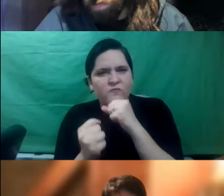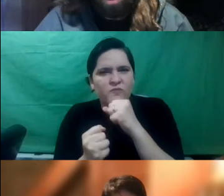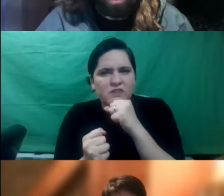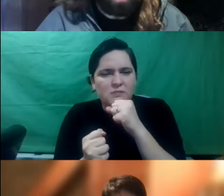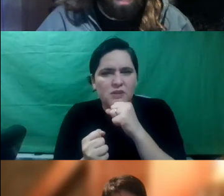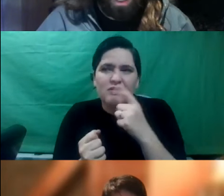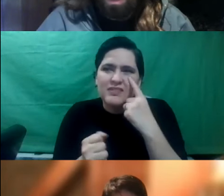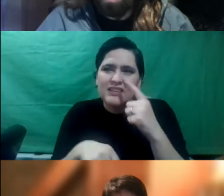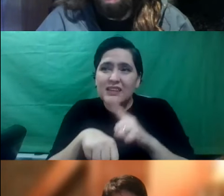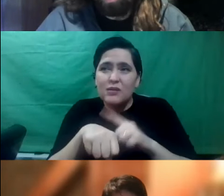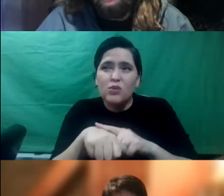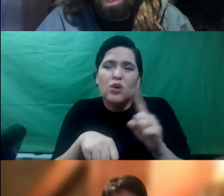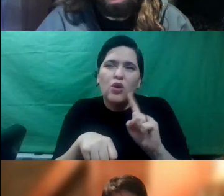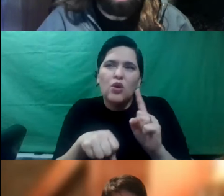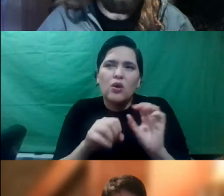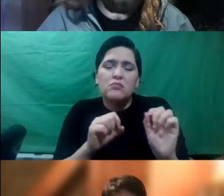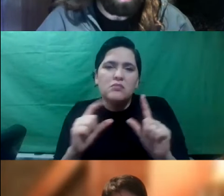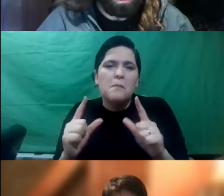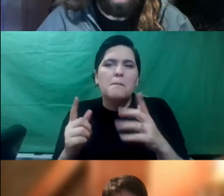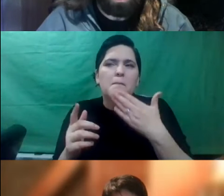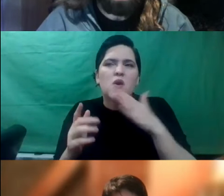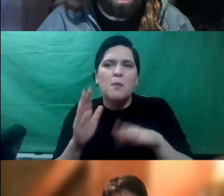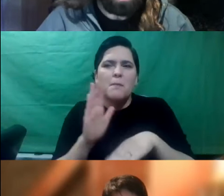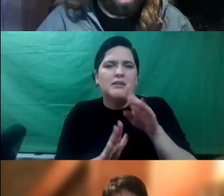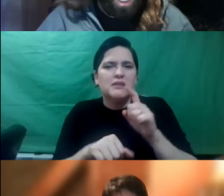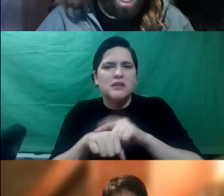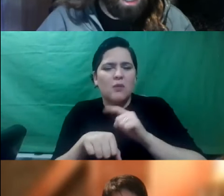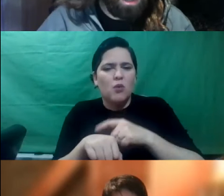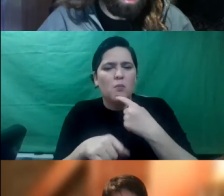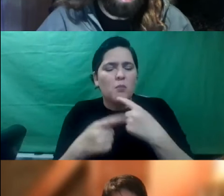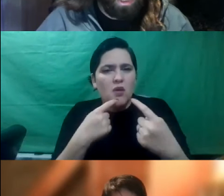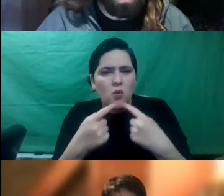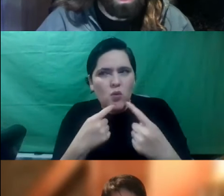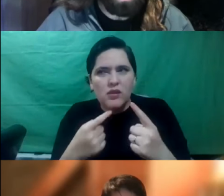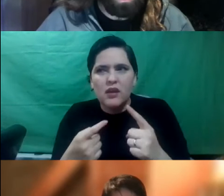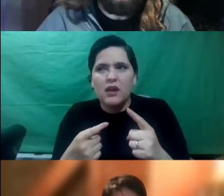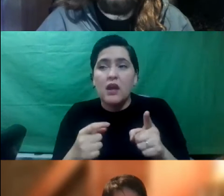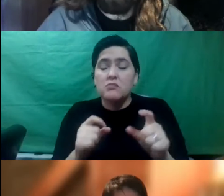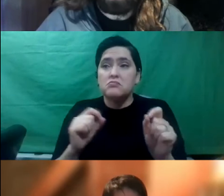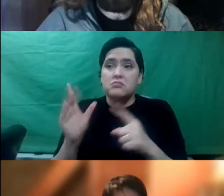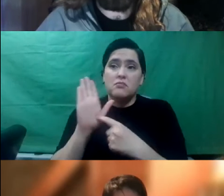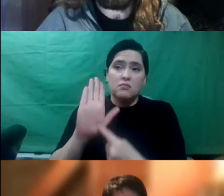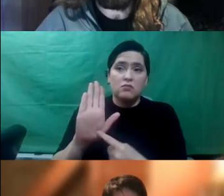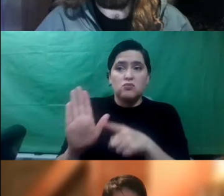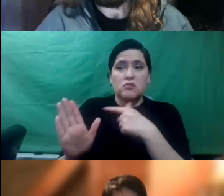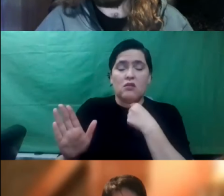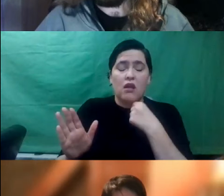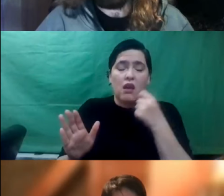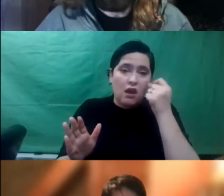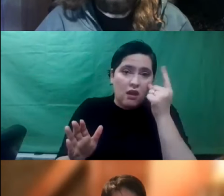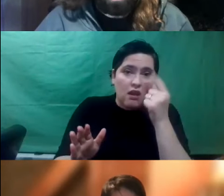por el tiempo no voy a entrar para dar más tiempo a preguntas y para no acelerarme tanto. Acá les dejo el paper si quieren verlo, es bastante